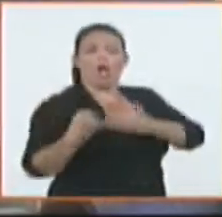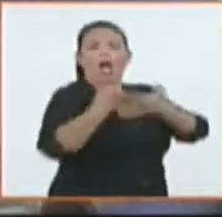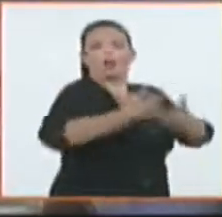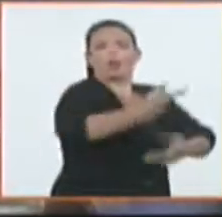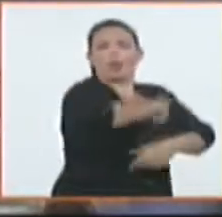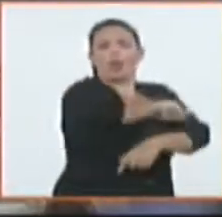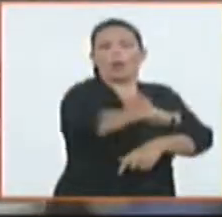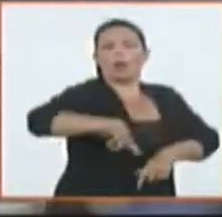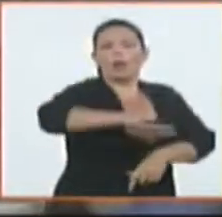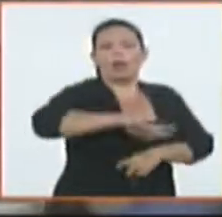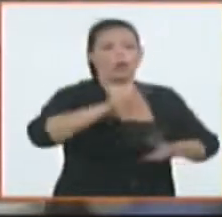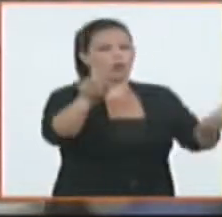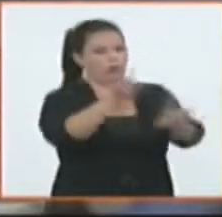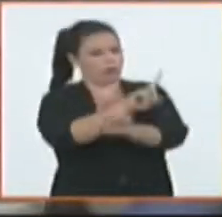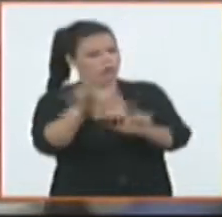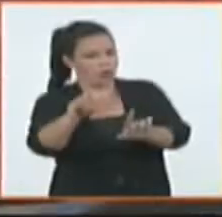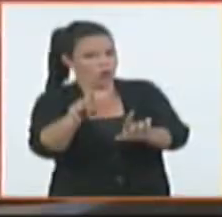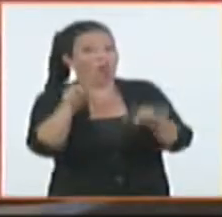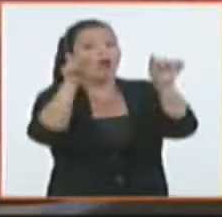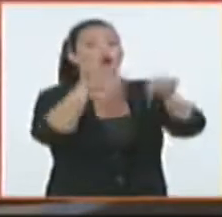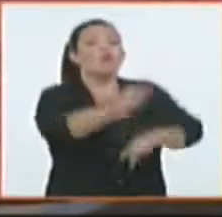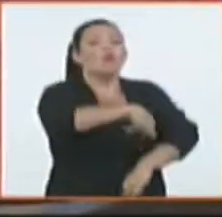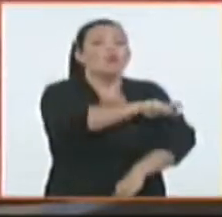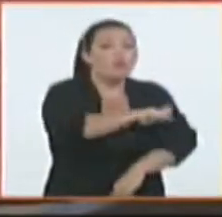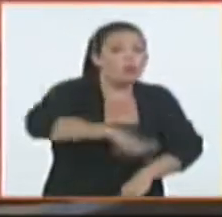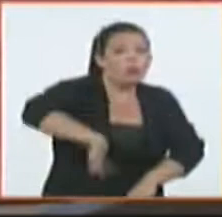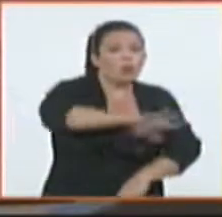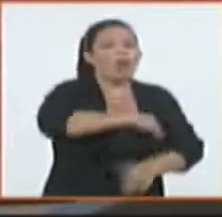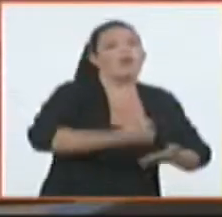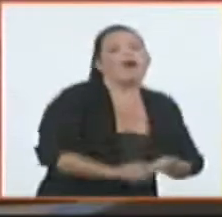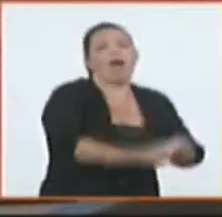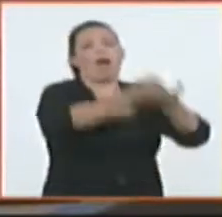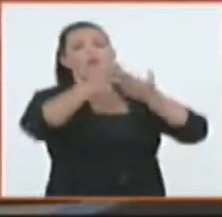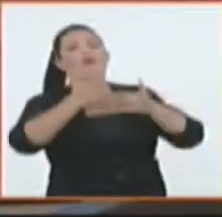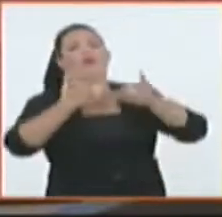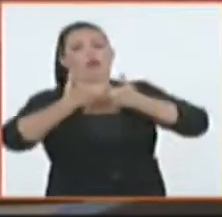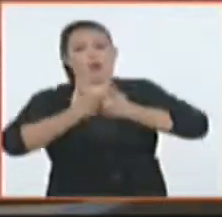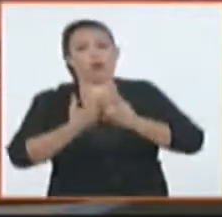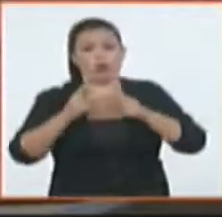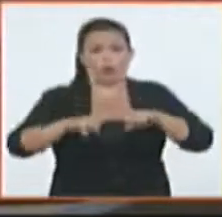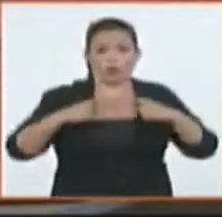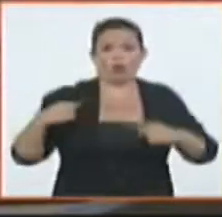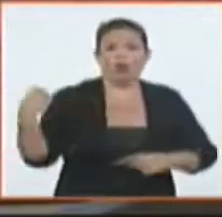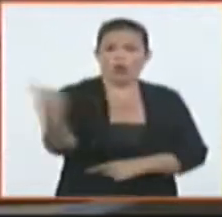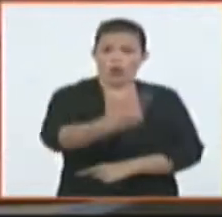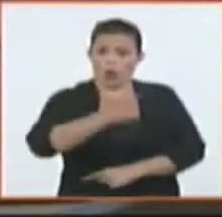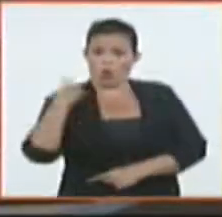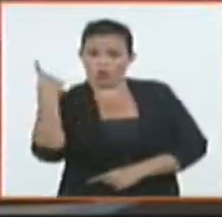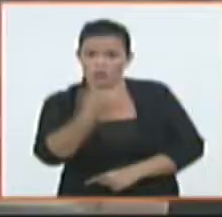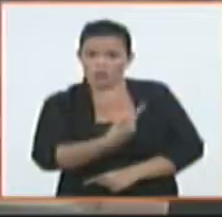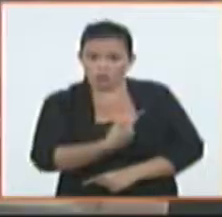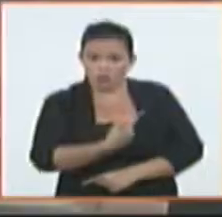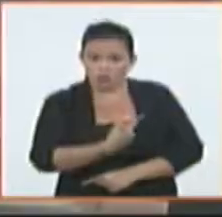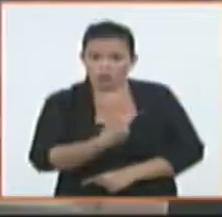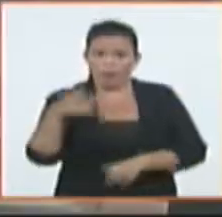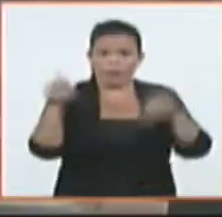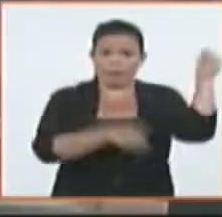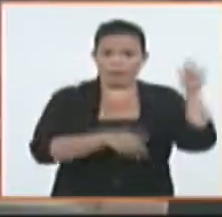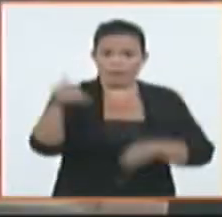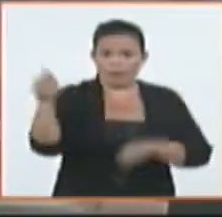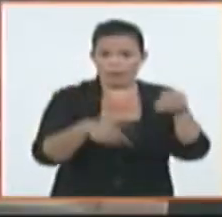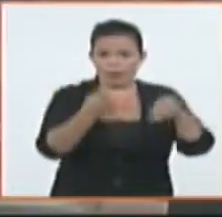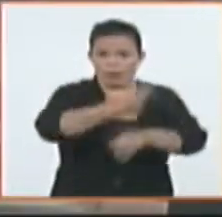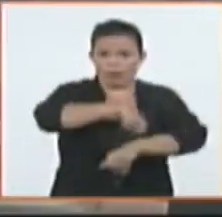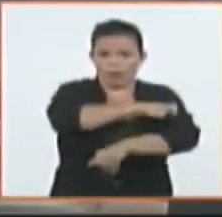Cuando no lo hacemos así, estamos violando la soberanía. Y cuando trabajamos con esa unidad, indudablemente podemos también lograr una unidad de